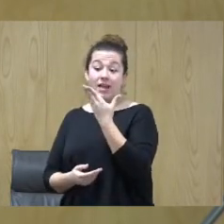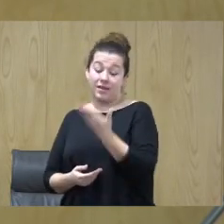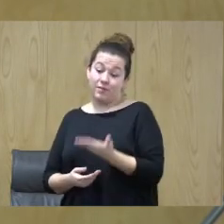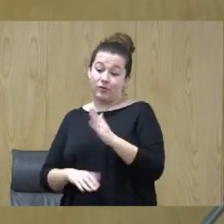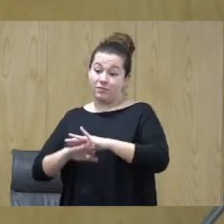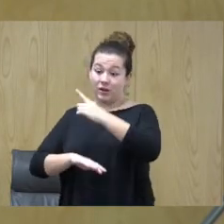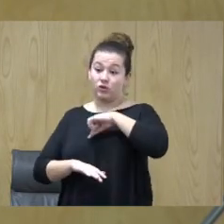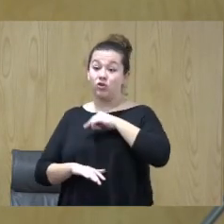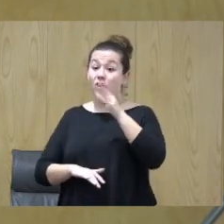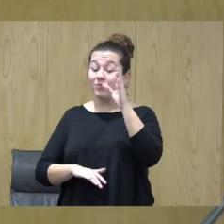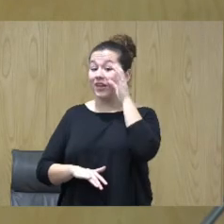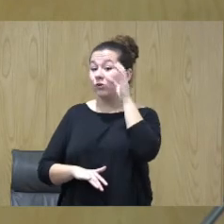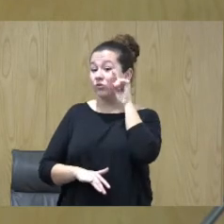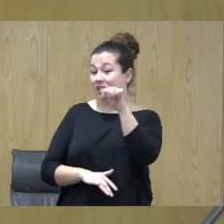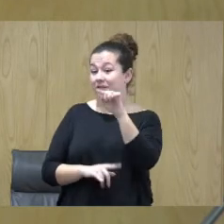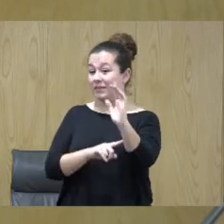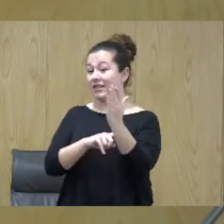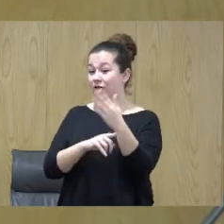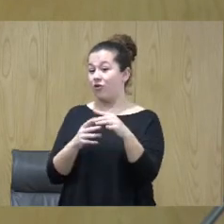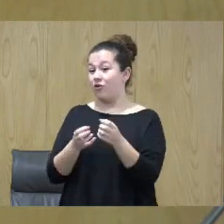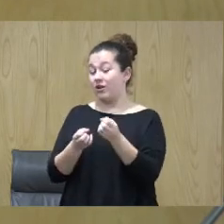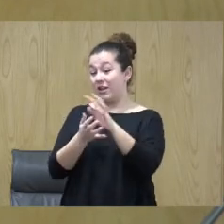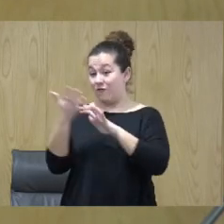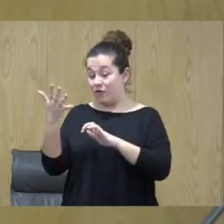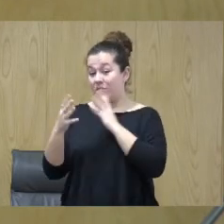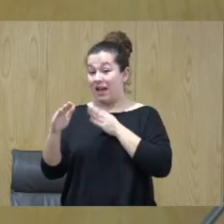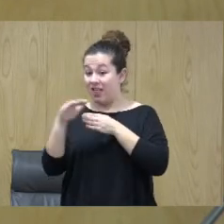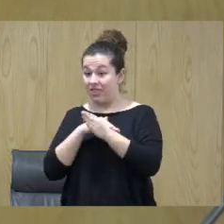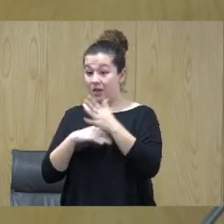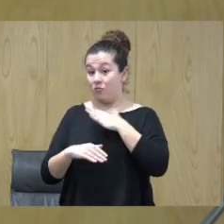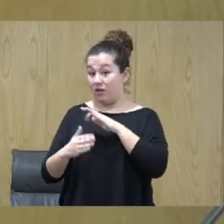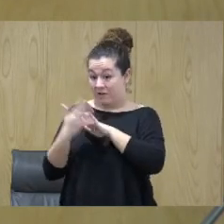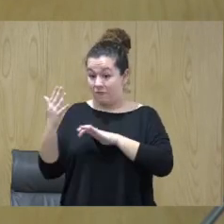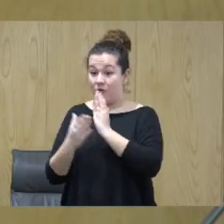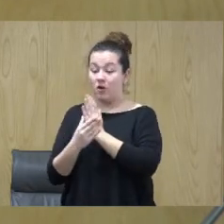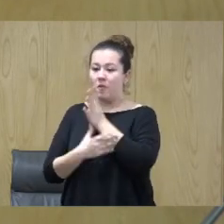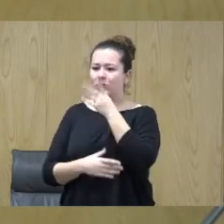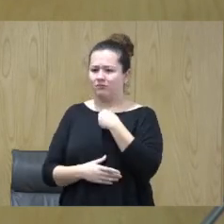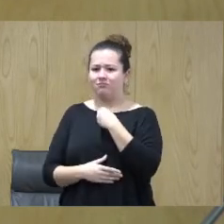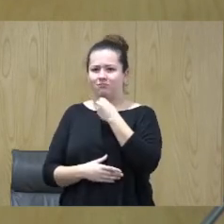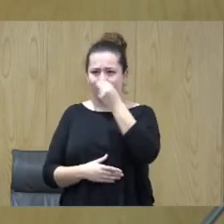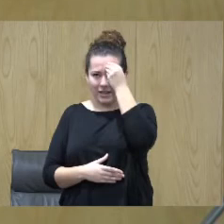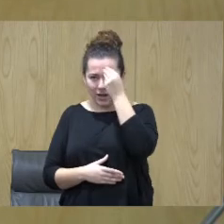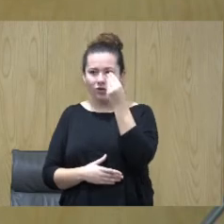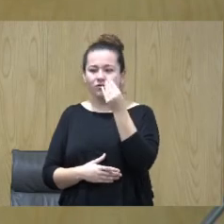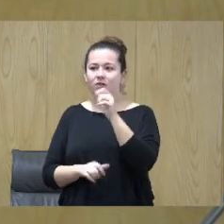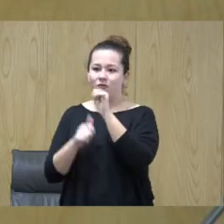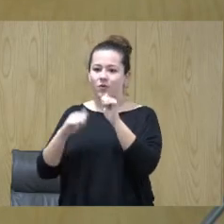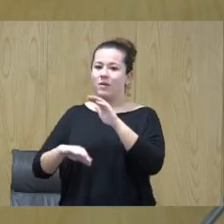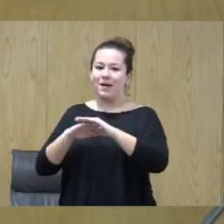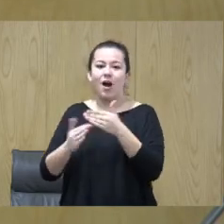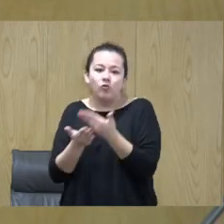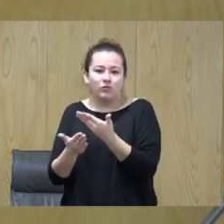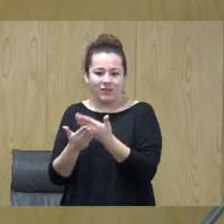escuchar la presentación de este informe y tener acceso a él, porque realmente creo que es una forma de justificar toda esta línea de trabajo